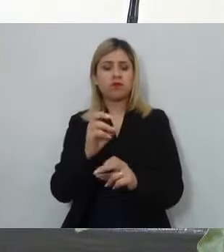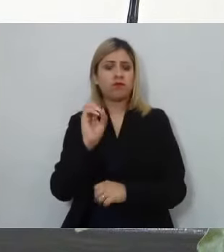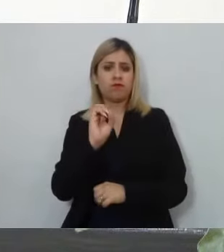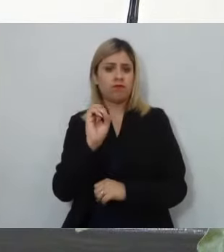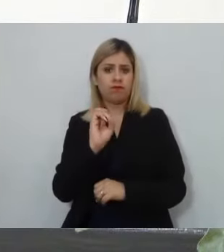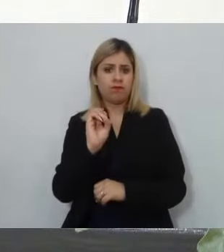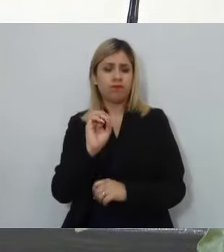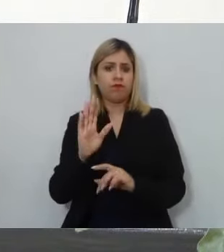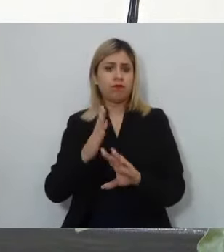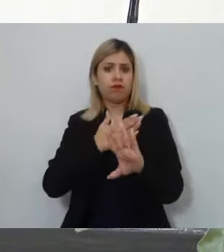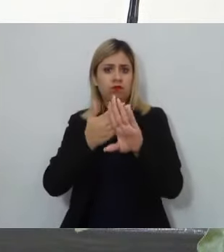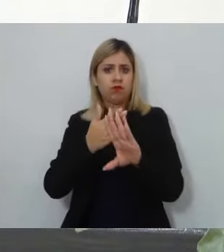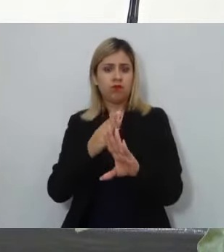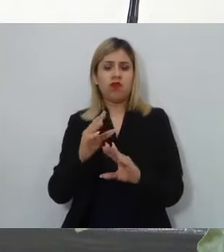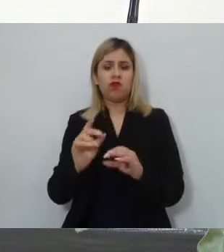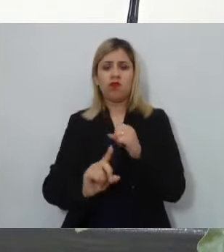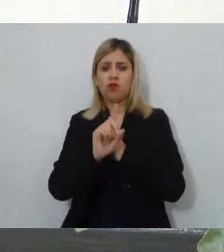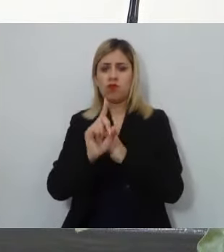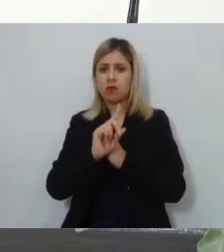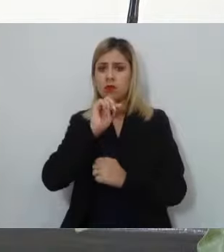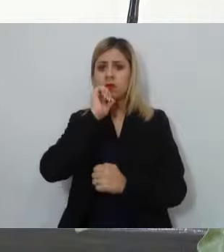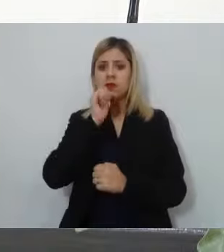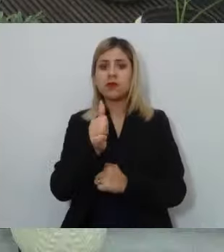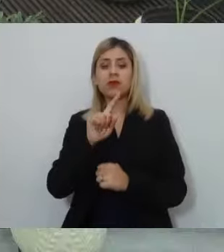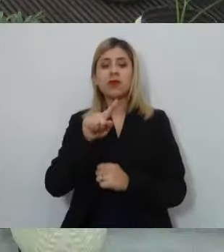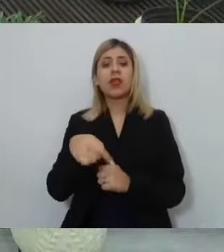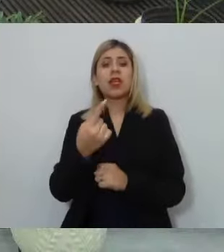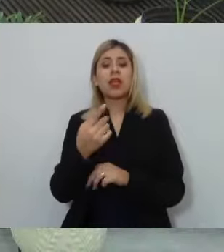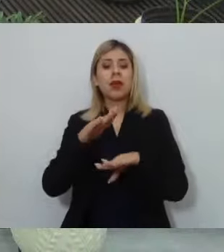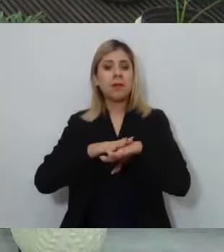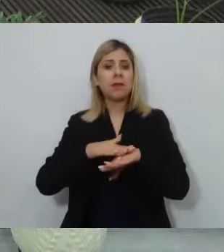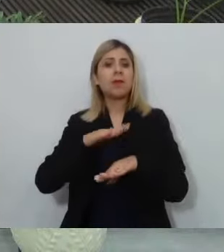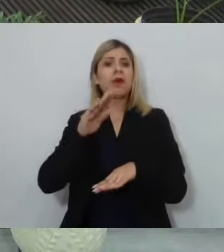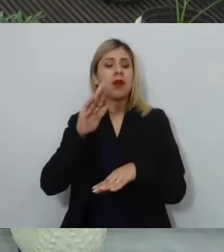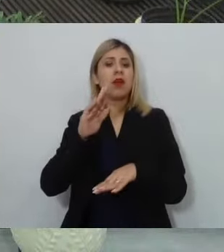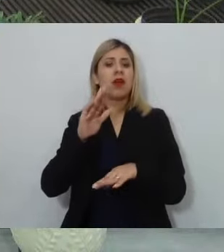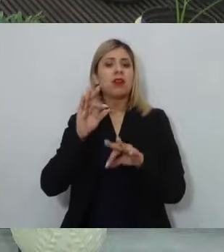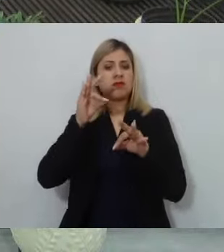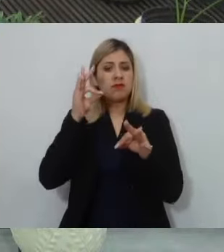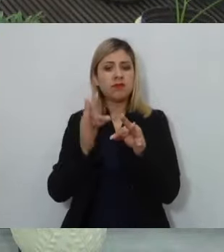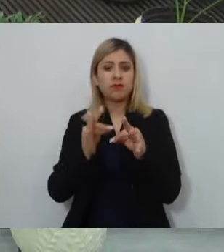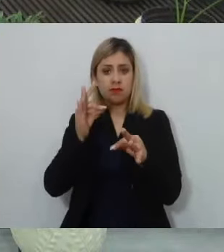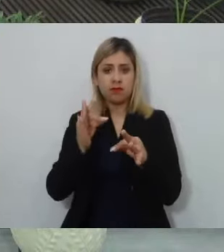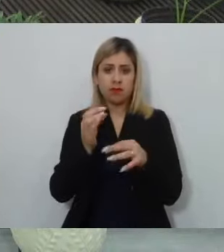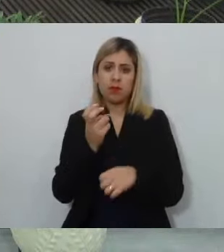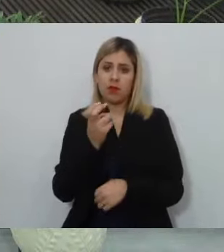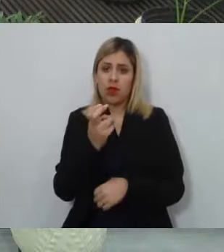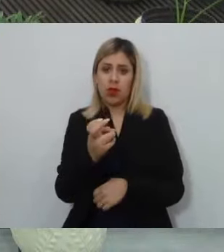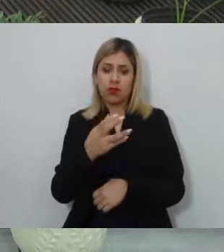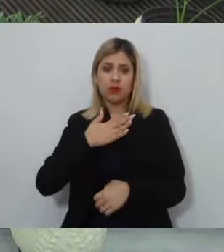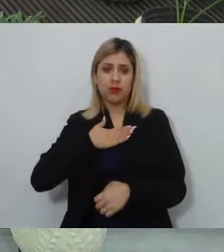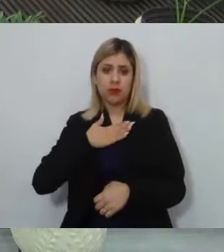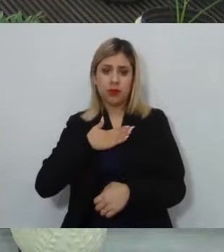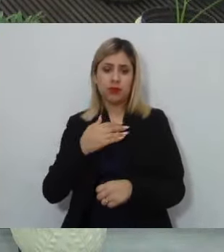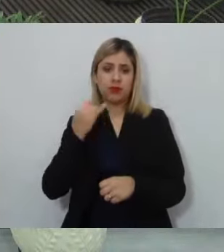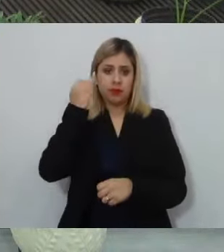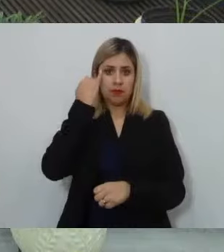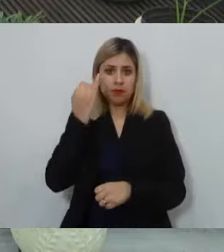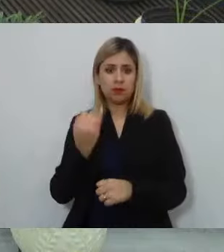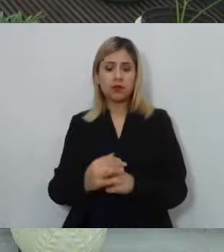reglas de paridad es decir esas cruzan todo no Okay es cuo